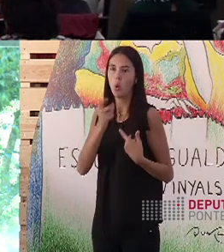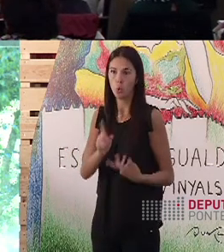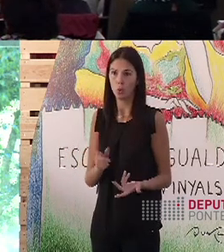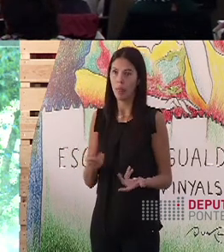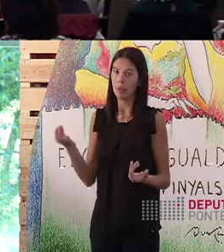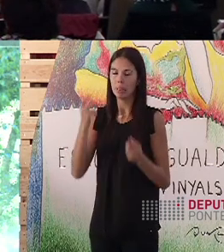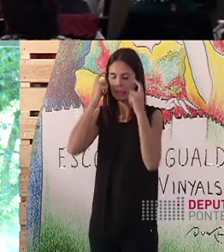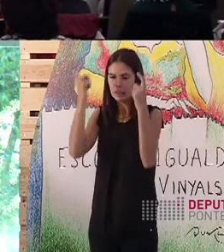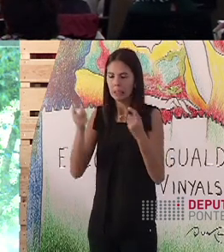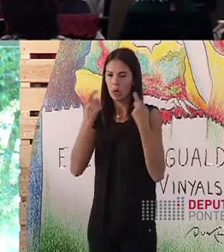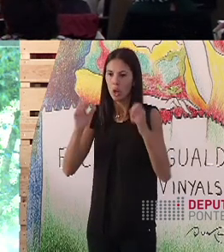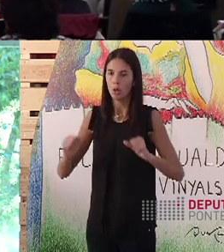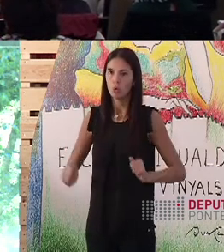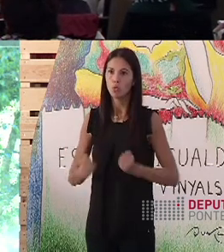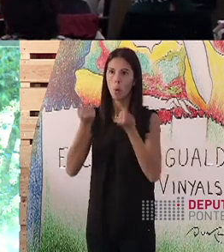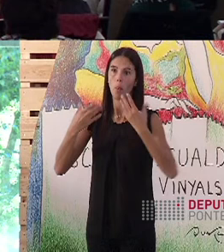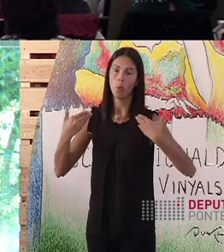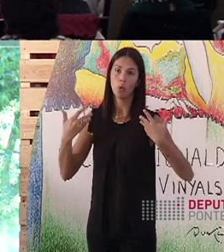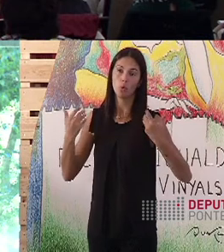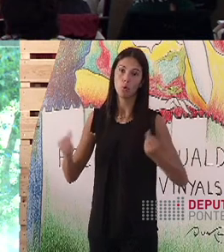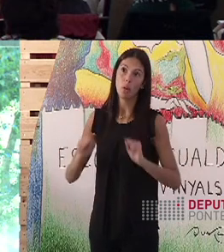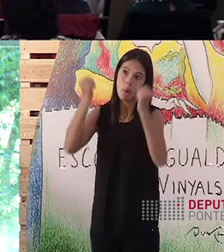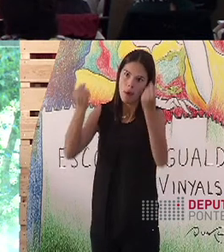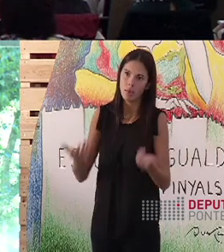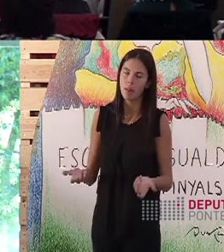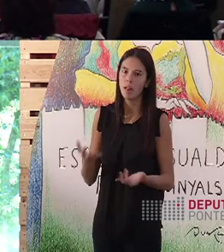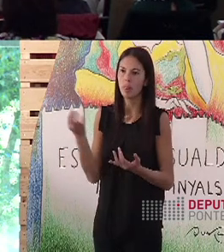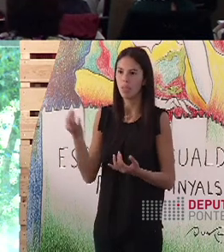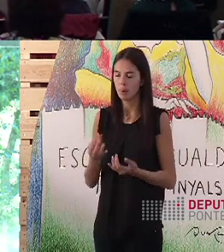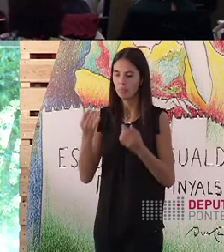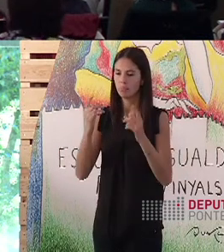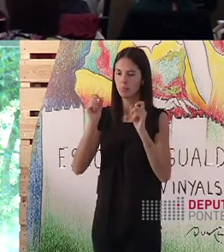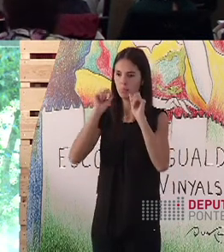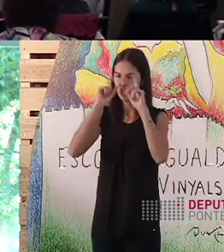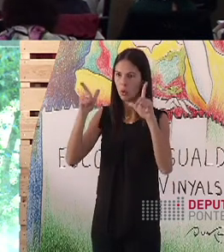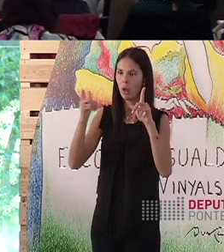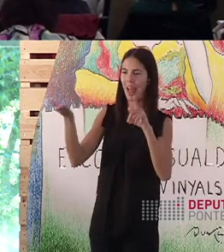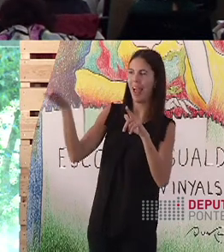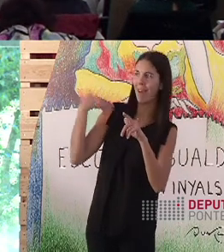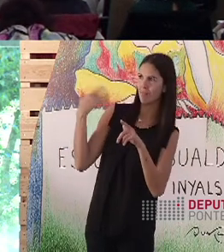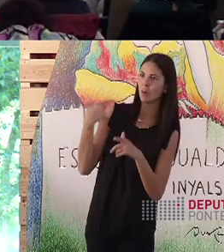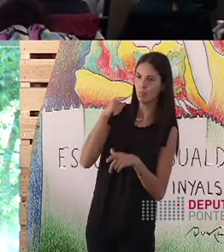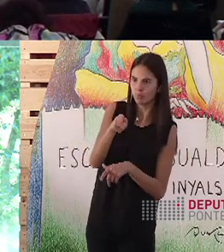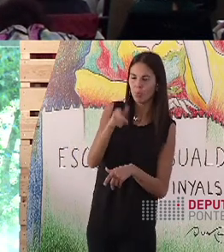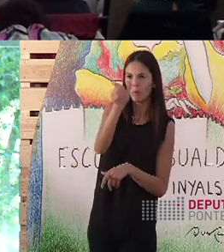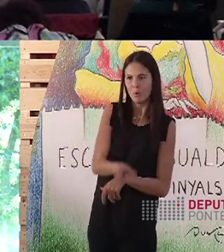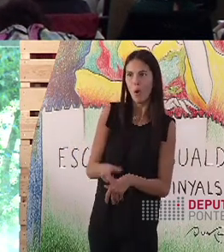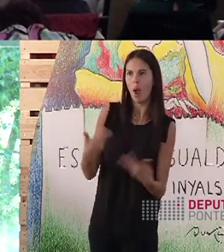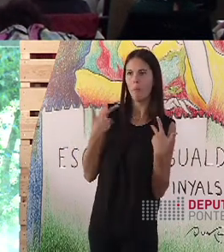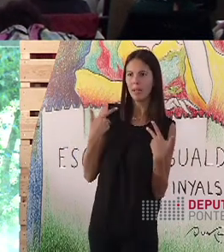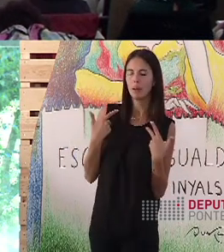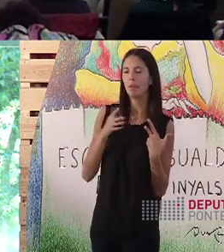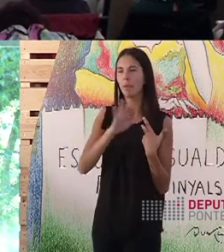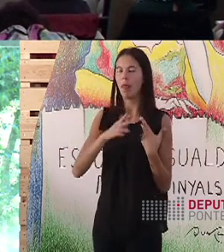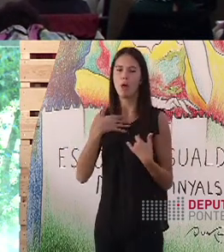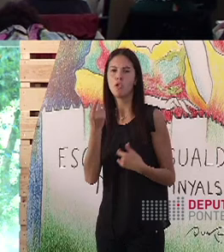de superviventes, pero para ser supervivente primeiro tens que pasar polo proceso de ser consciente de que fuches víctima, ¿eh? E parece que eso tampouco se